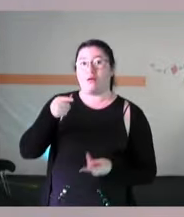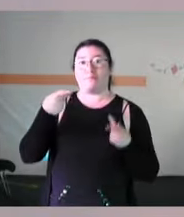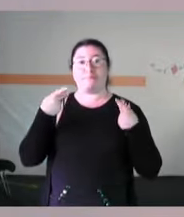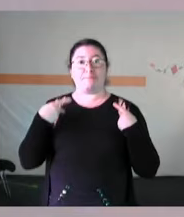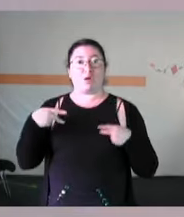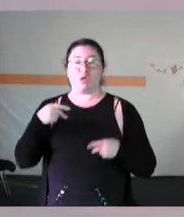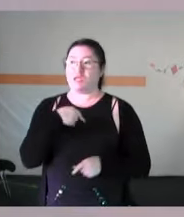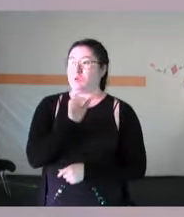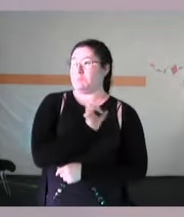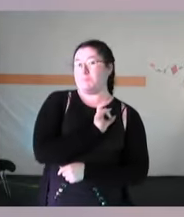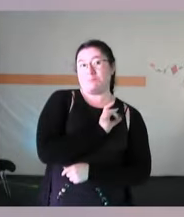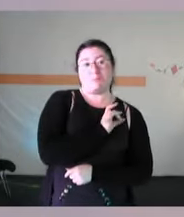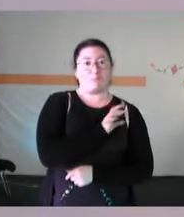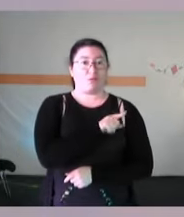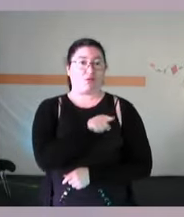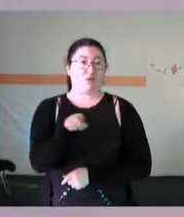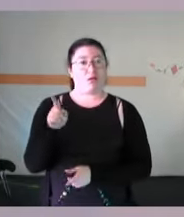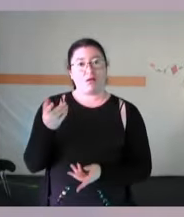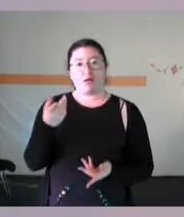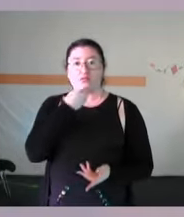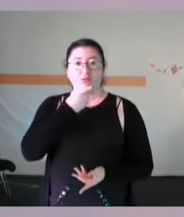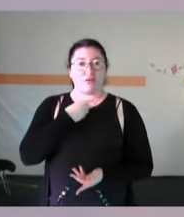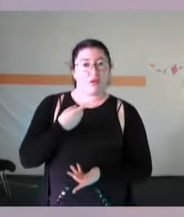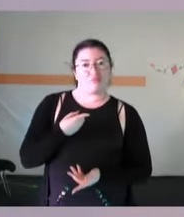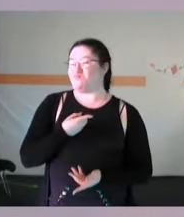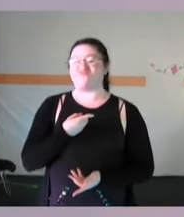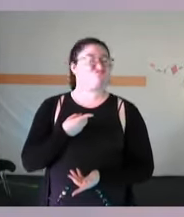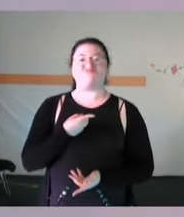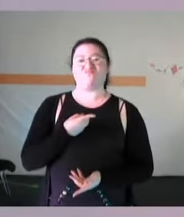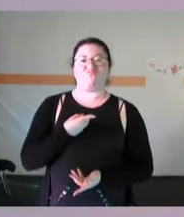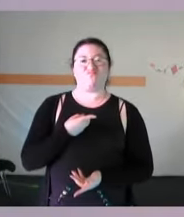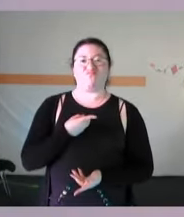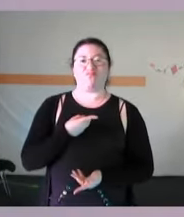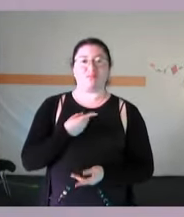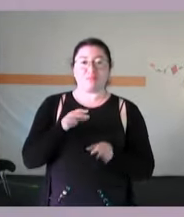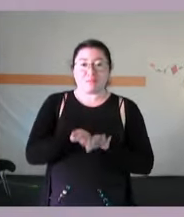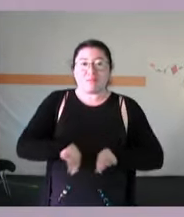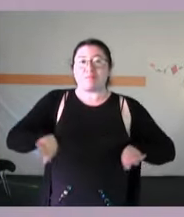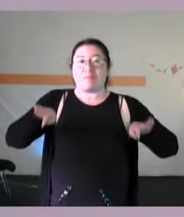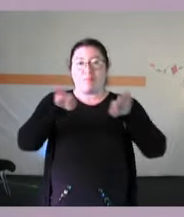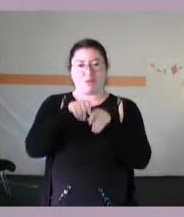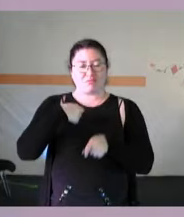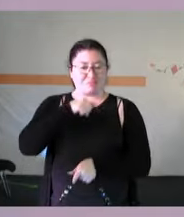nadie. Y sobre todo no le voy a temer a las palabras.